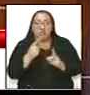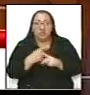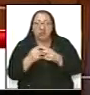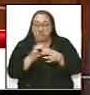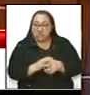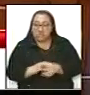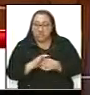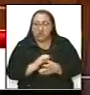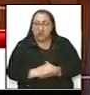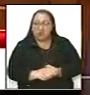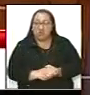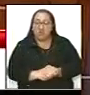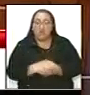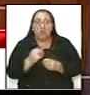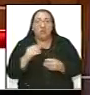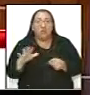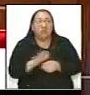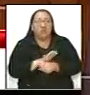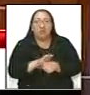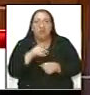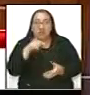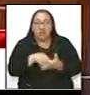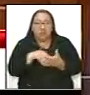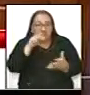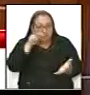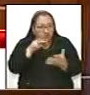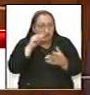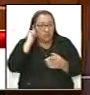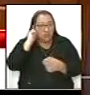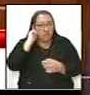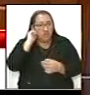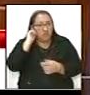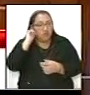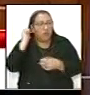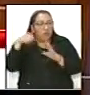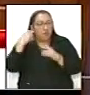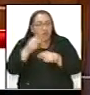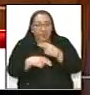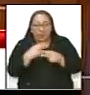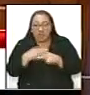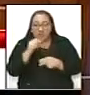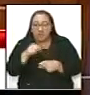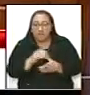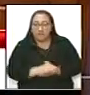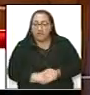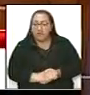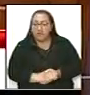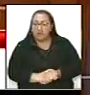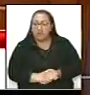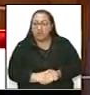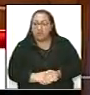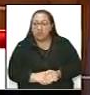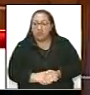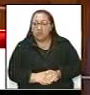unanimidad. Porque basta mirar una película nacional para decir que es...